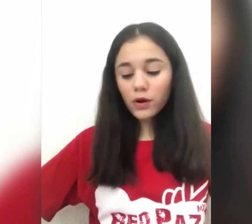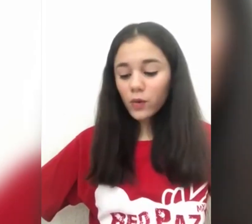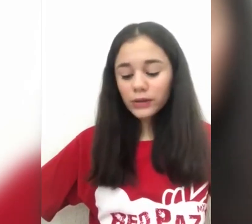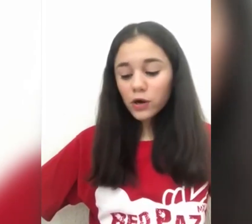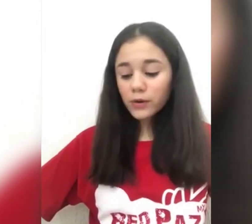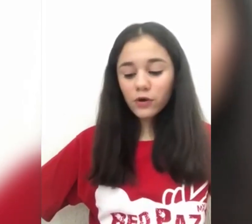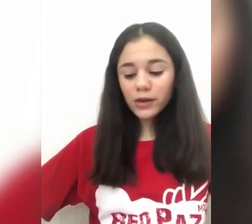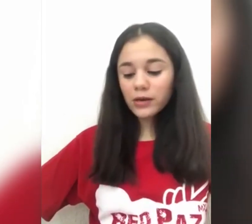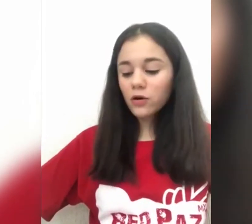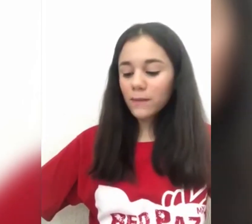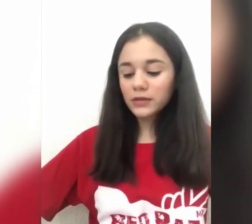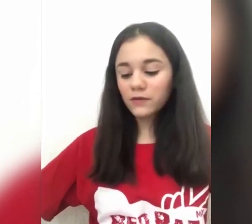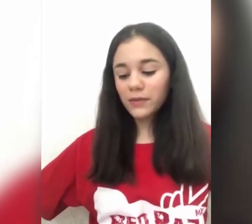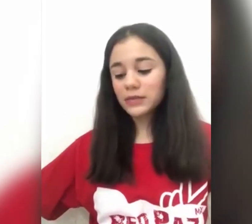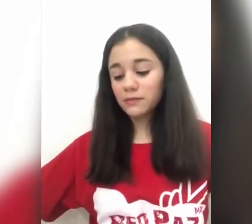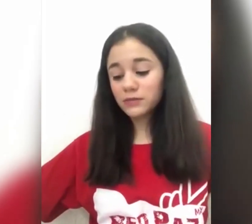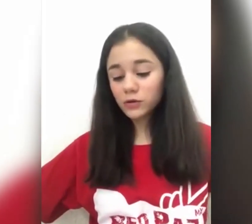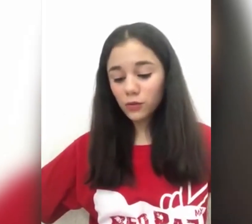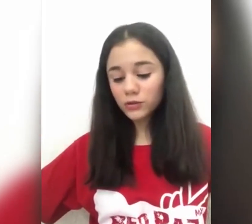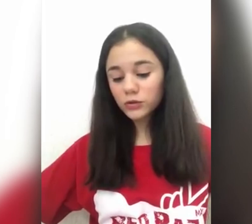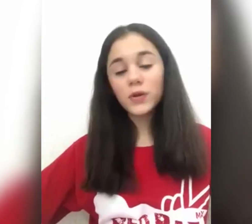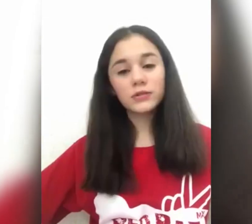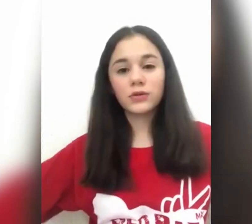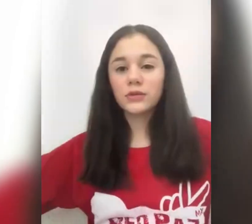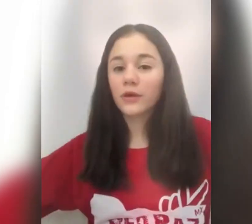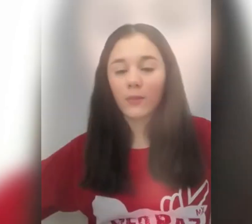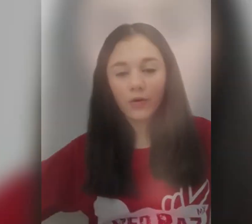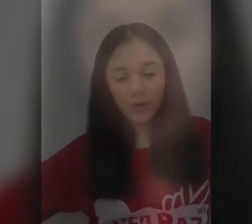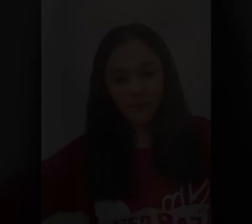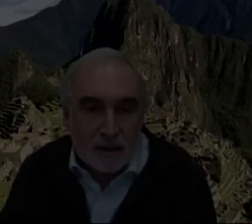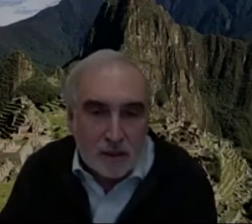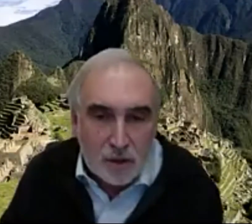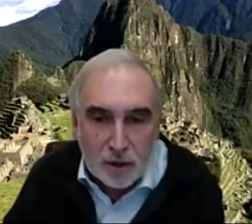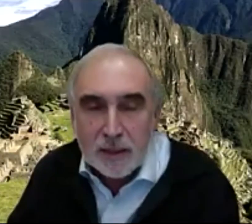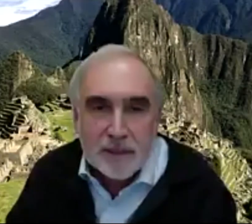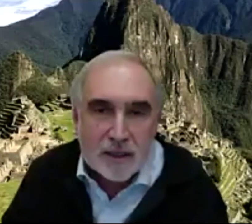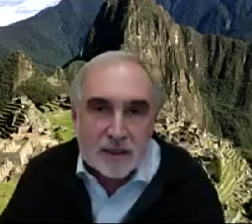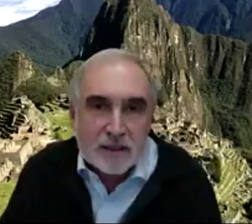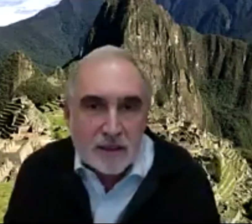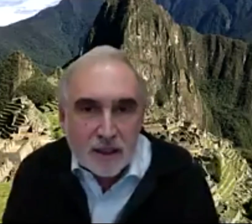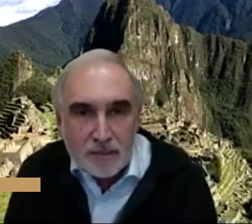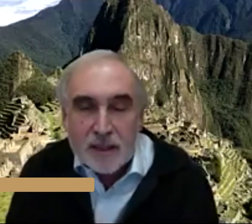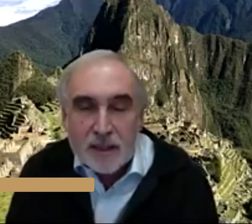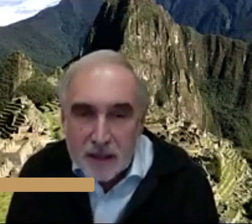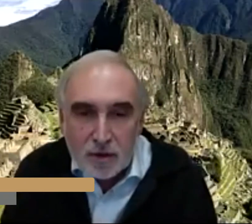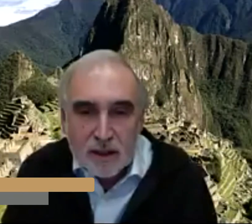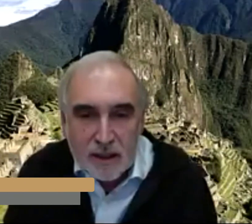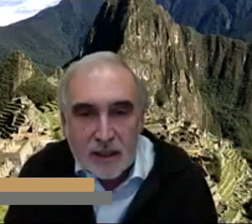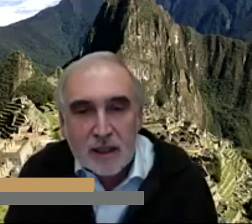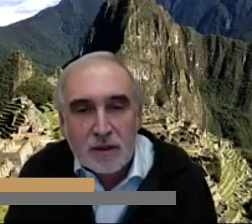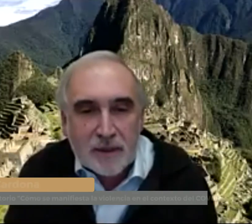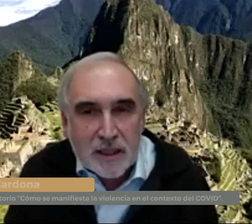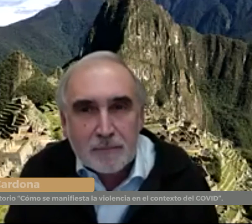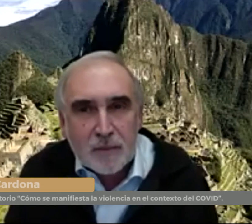me puedo dar cuenta, no me quiero imaginar lo que pasa en familias de más bajos recursos o en situaciones que no puedo ver. Normalmente se comete el error